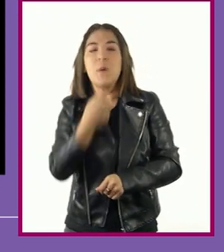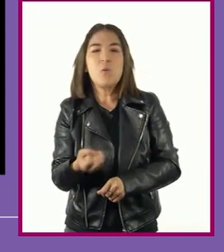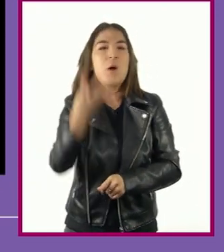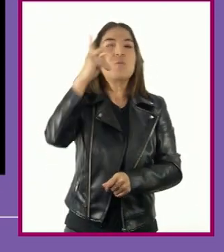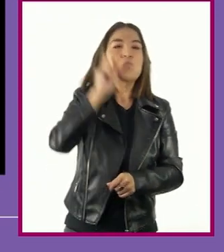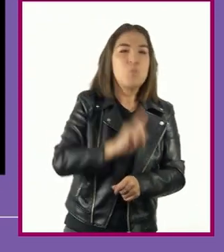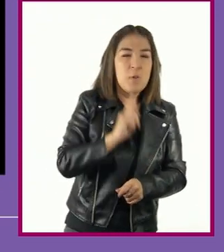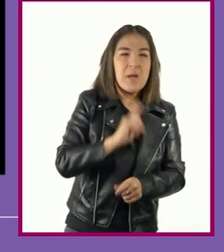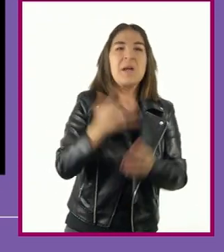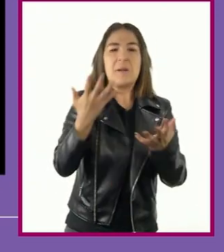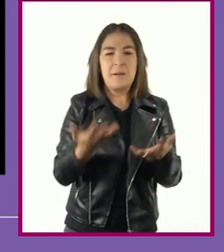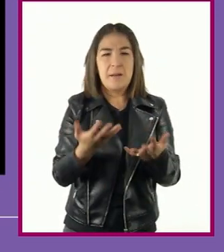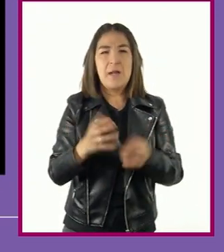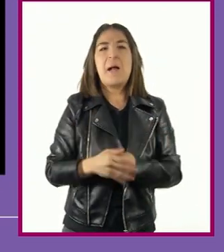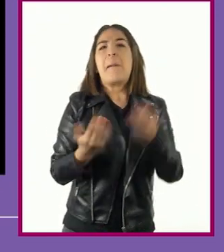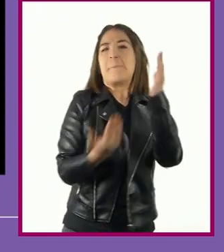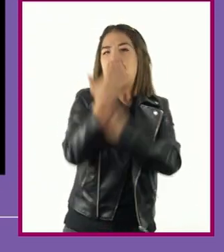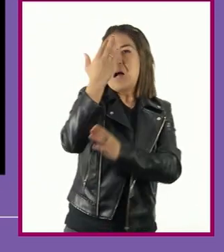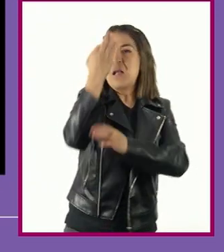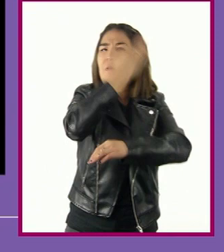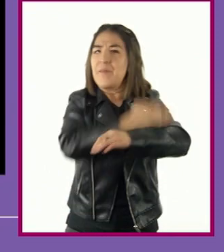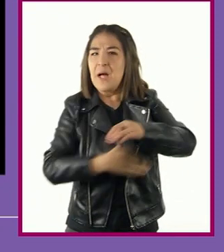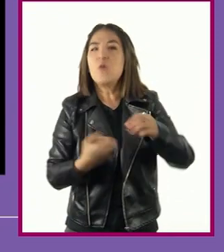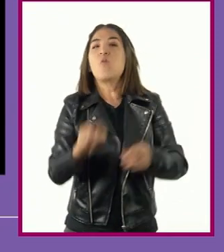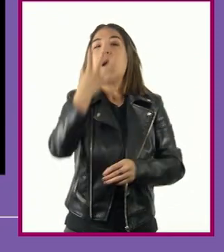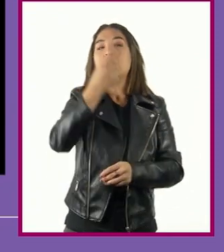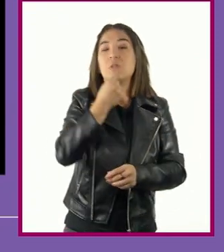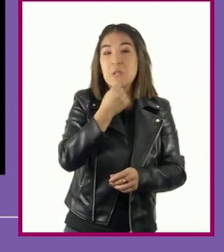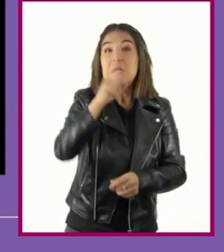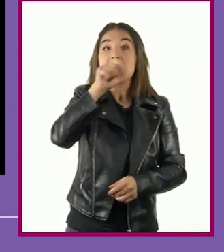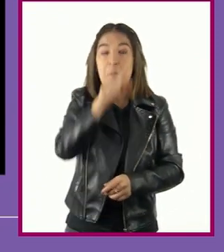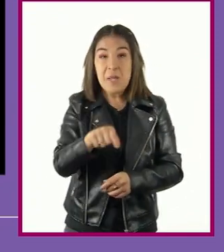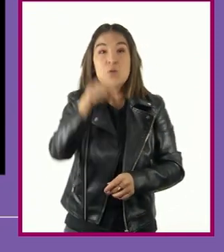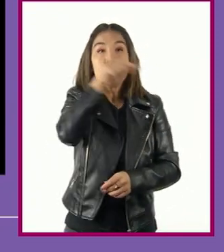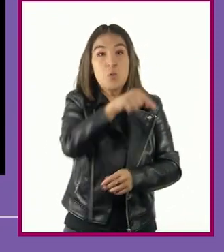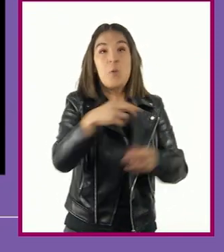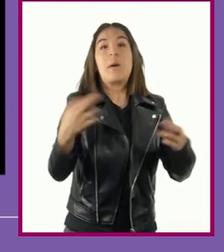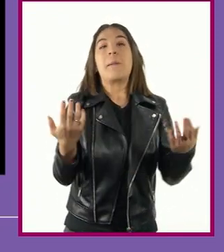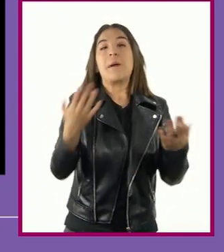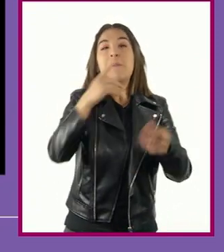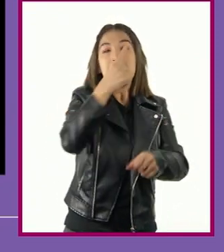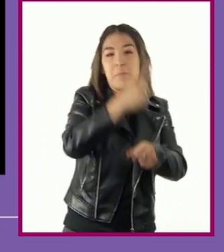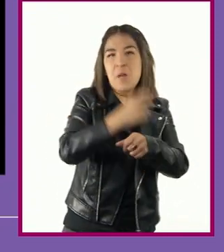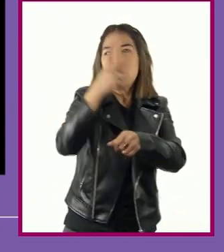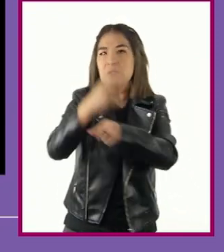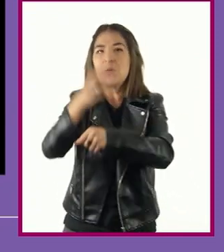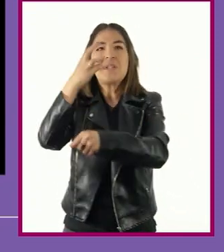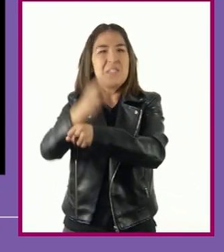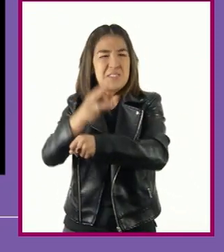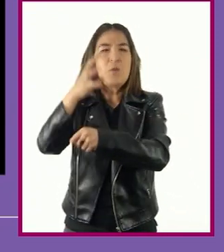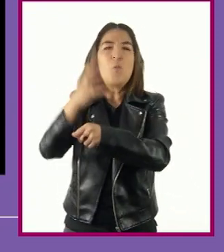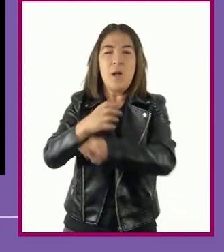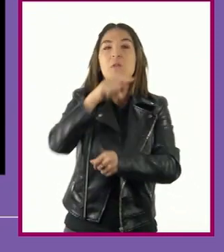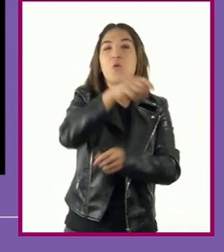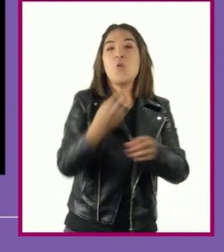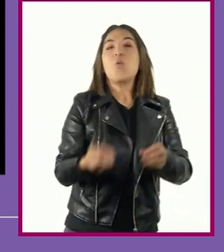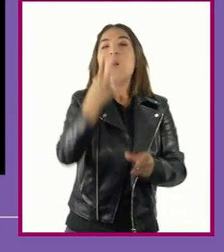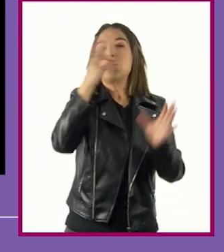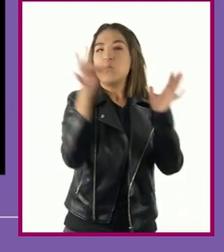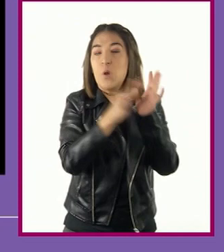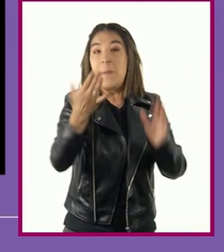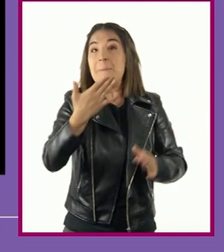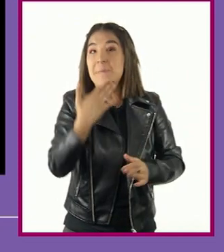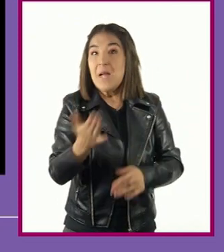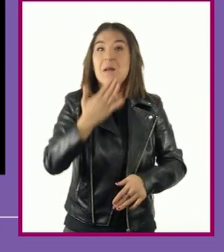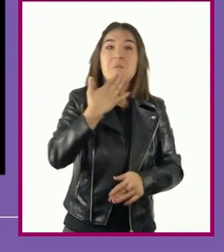se podría saber el promedio general de aprovechamiento de cada grado, el número de bancas, cuánto